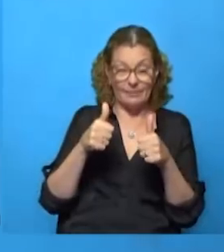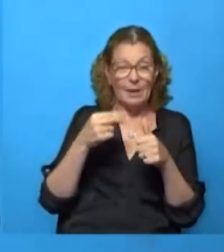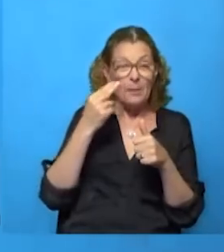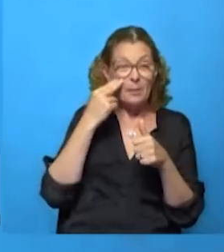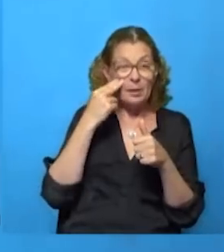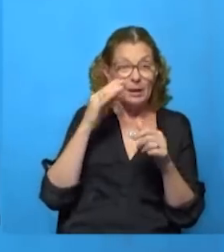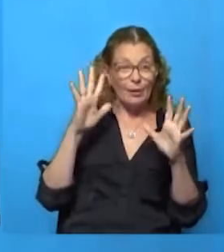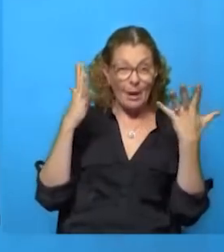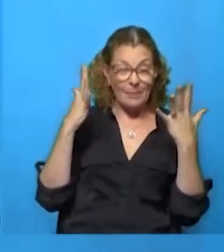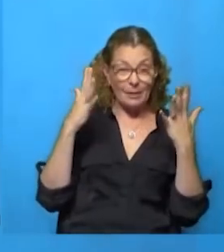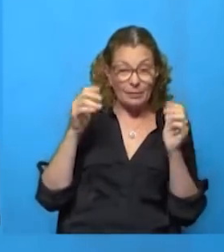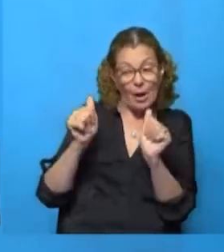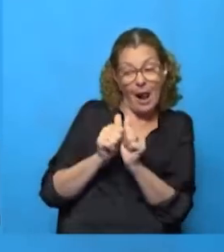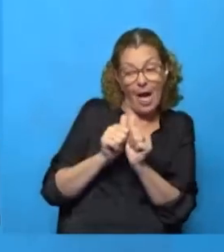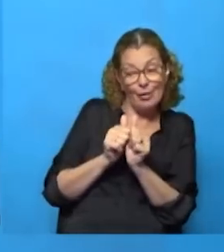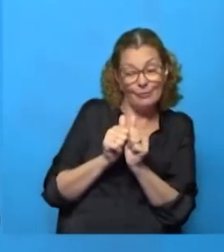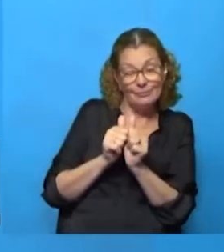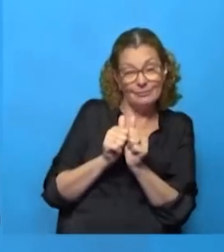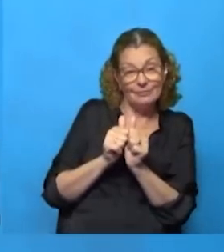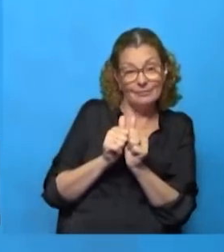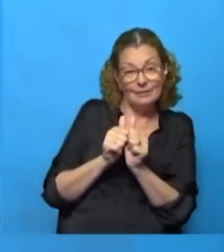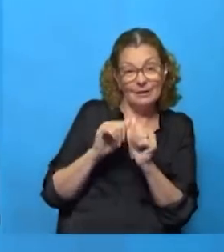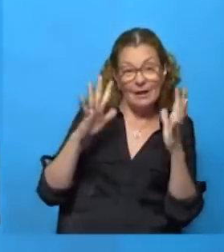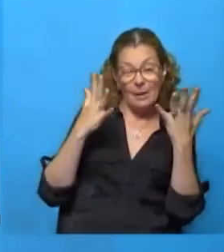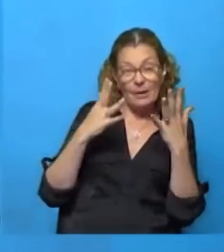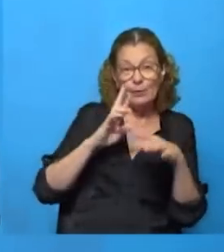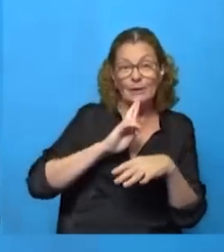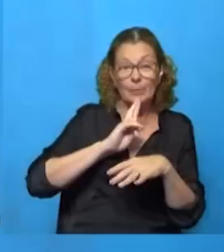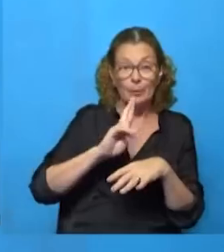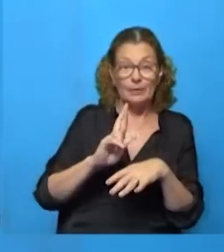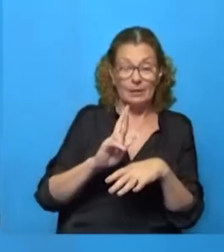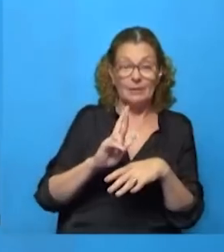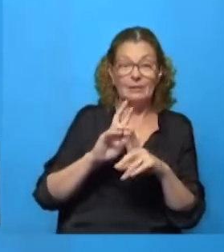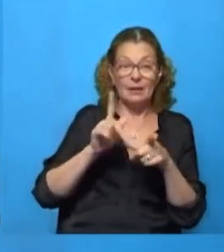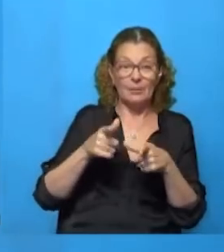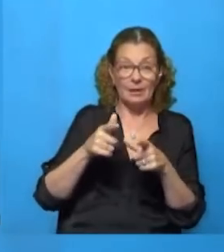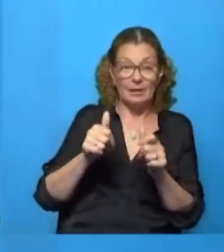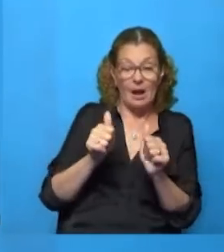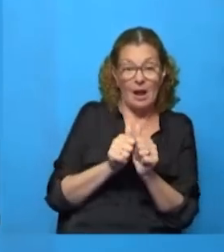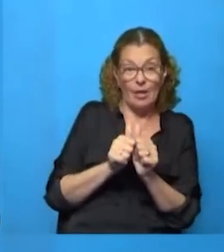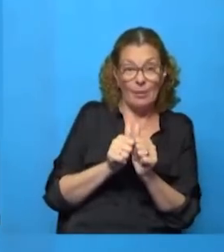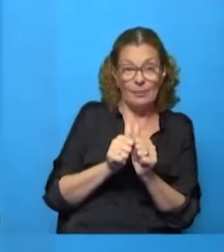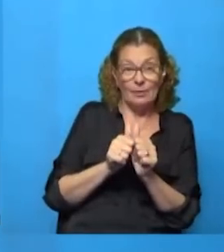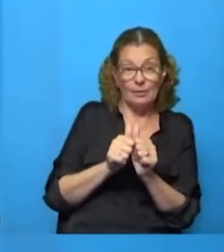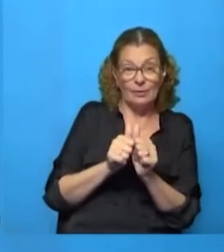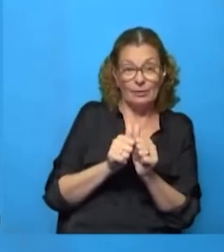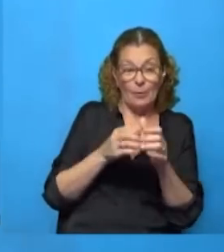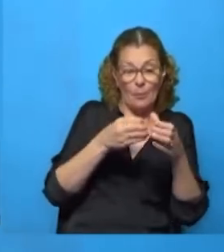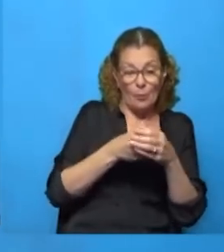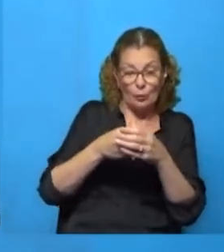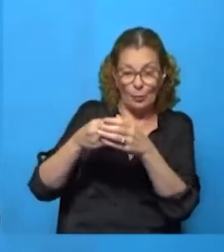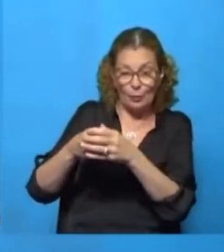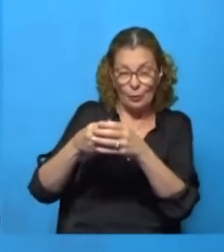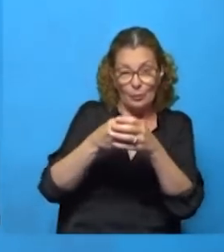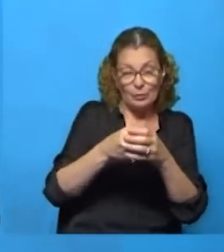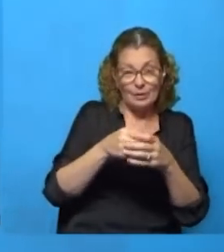problema que Quienes aplauden son los que están al lado y la que aplaude la respuesta también es el que está al lado pero esos son los micromundos y